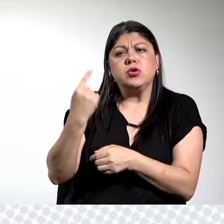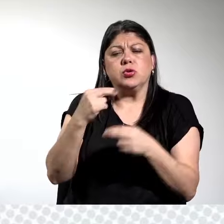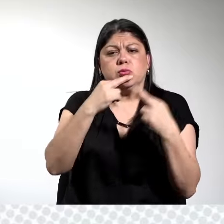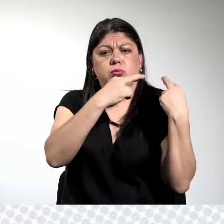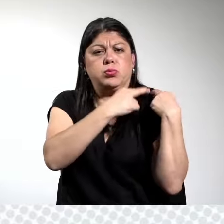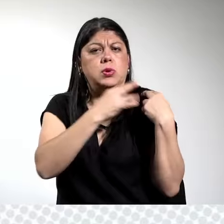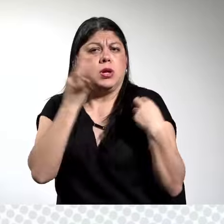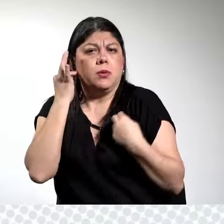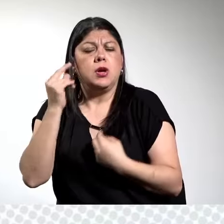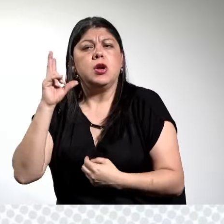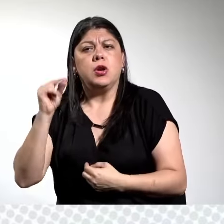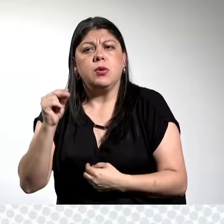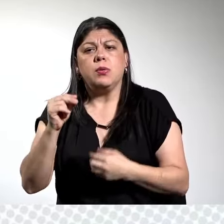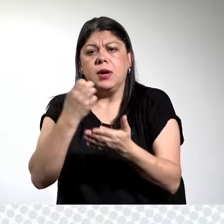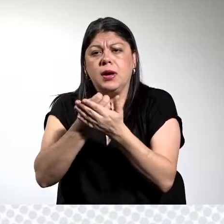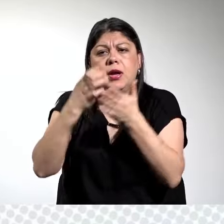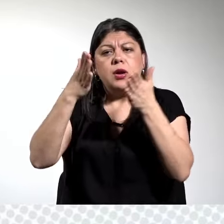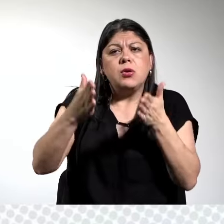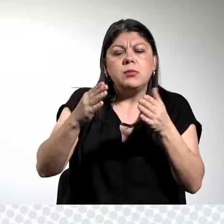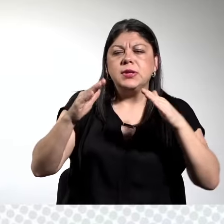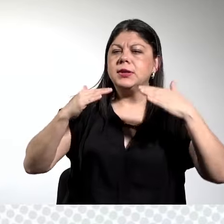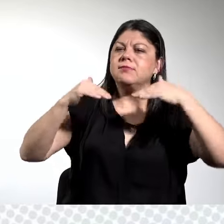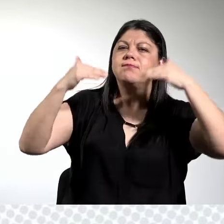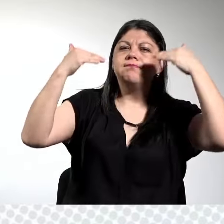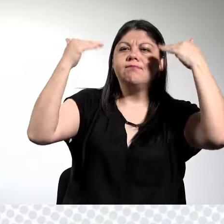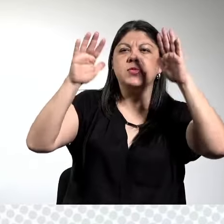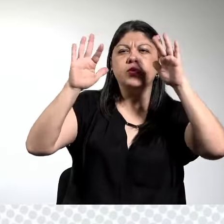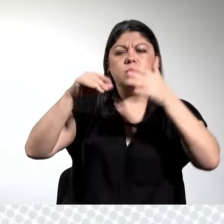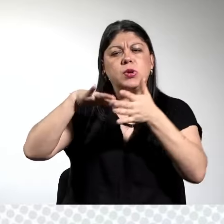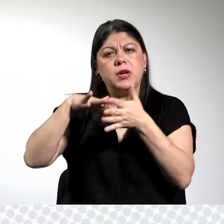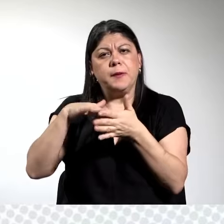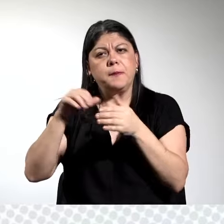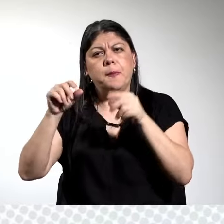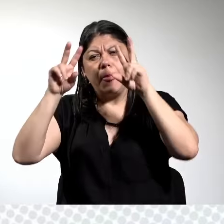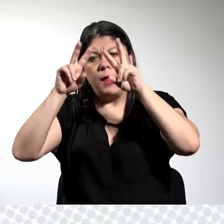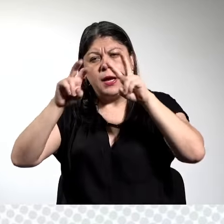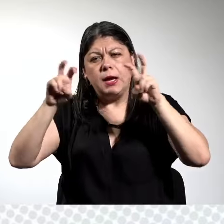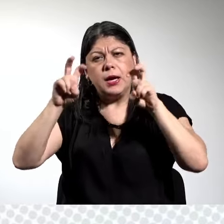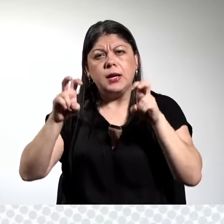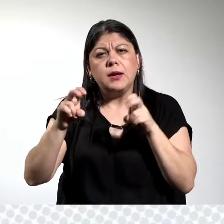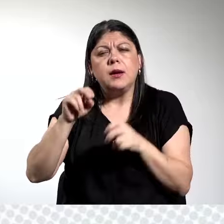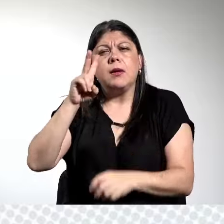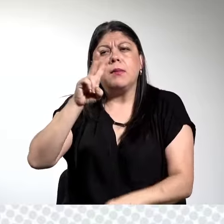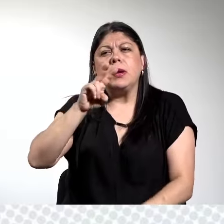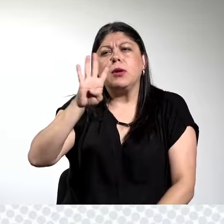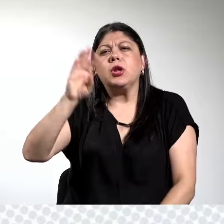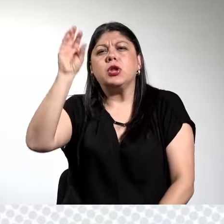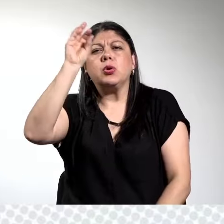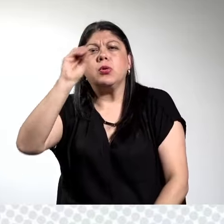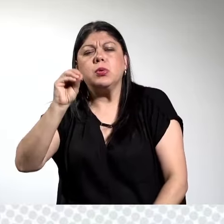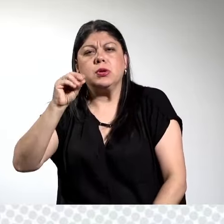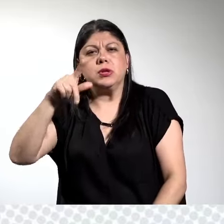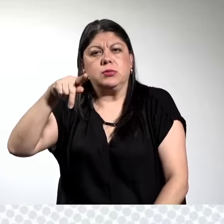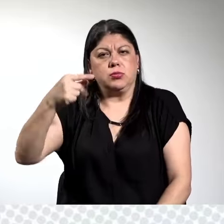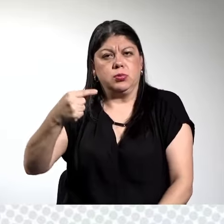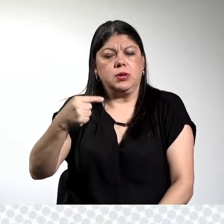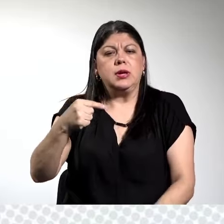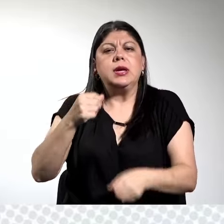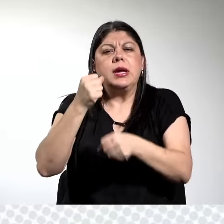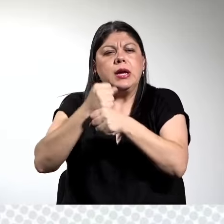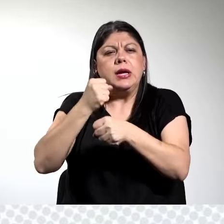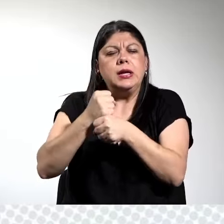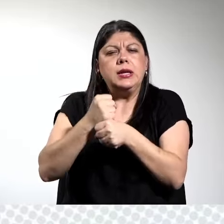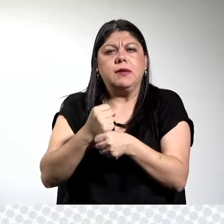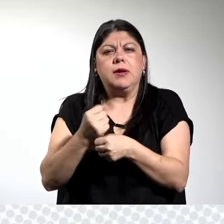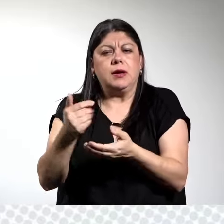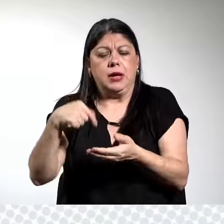las mujeres. Ha habido economistas maravillosas que han estudiado precisamente que más o menos es como el 24% del PIB la cantidad de trabajo que cuesta el